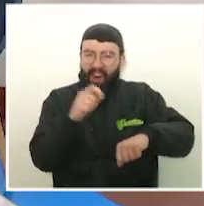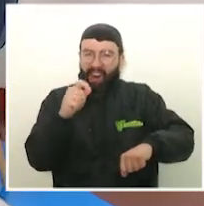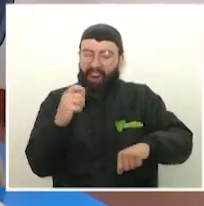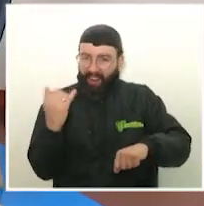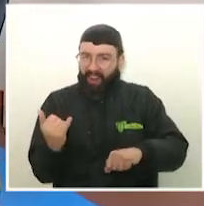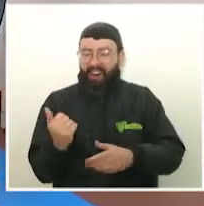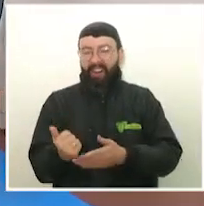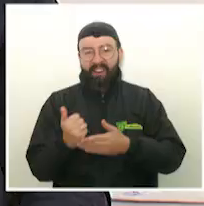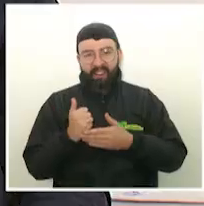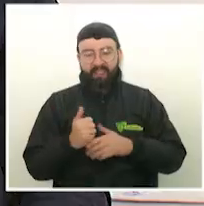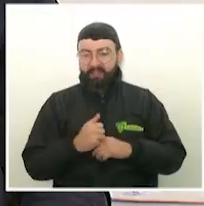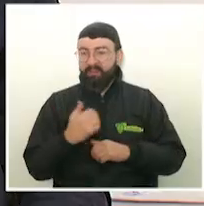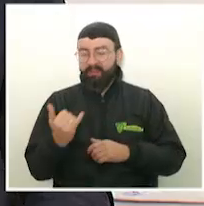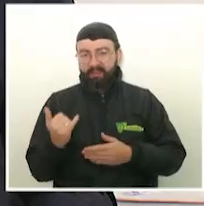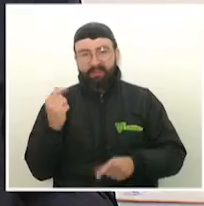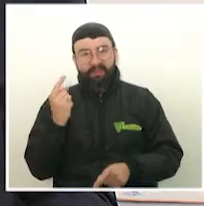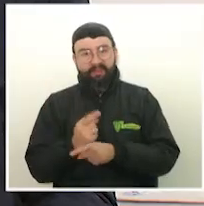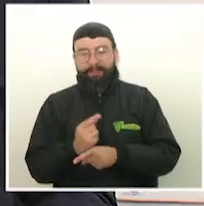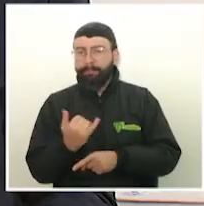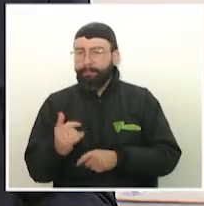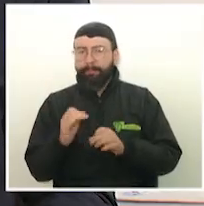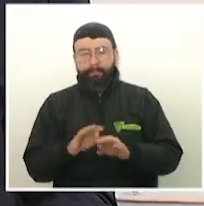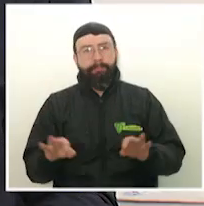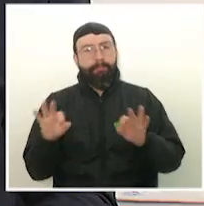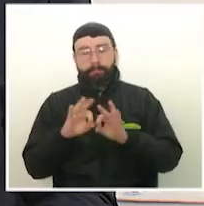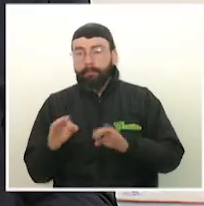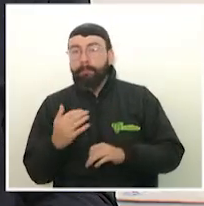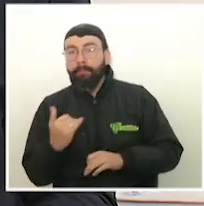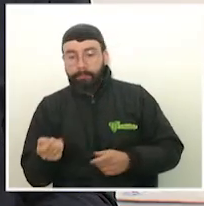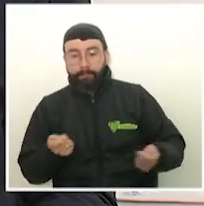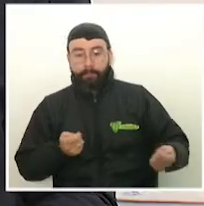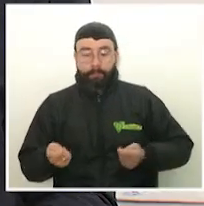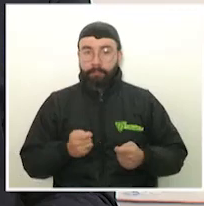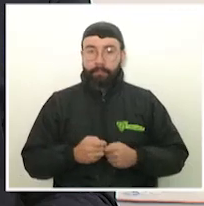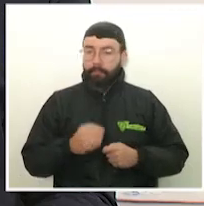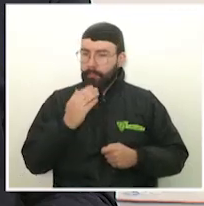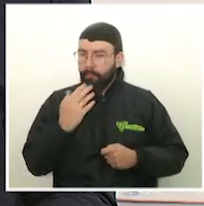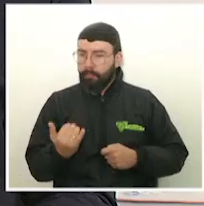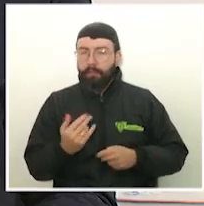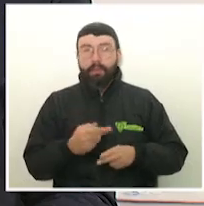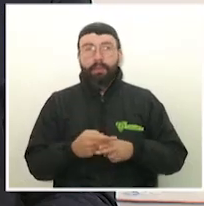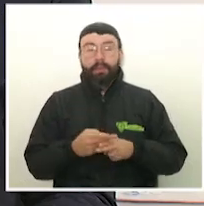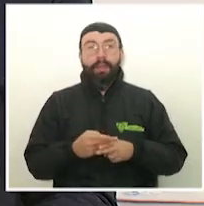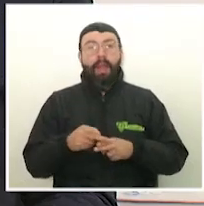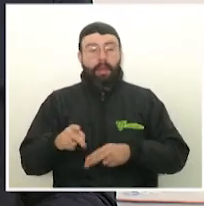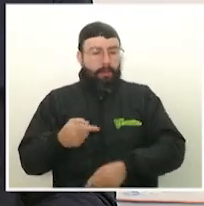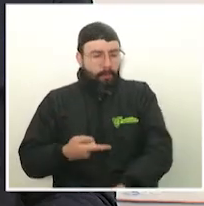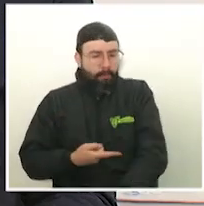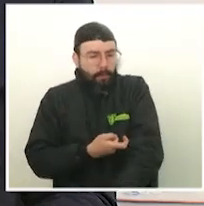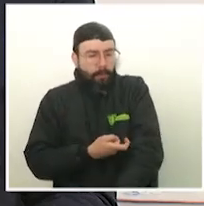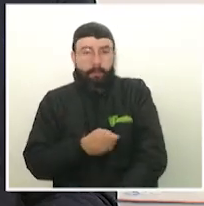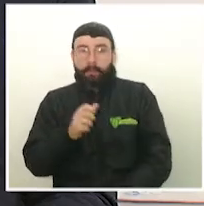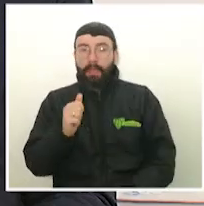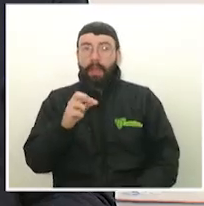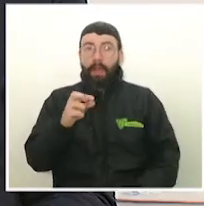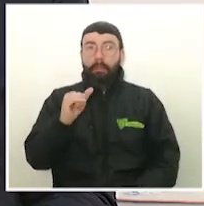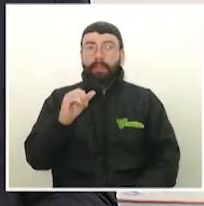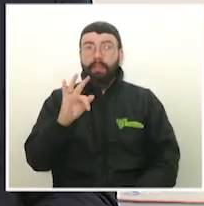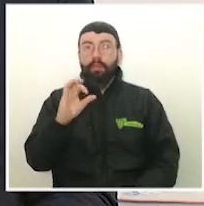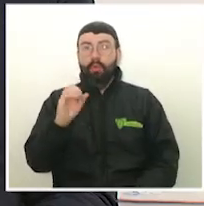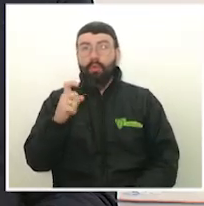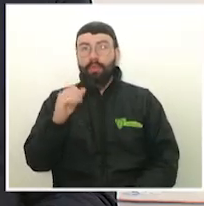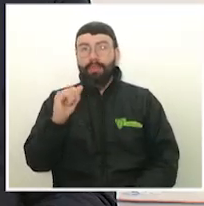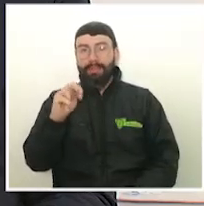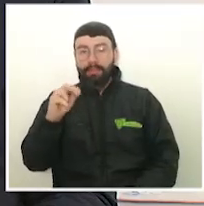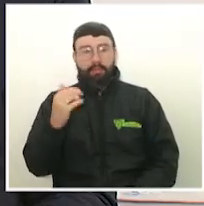unos resultados muy interesantes. Cuando aplicamos la apitoxina en estos procesos